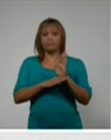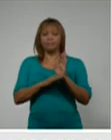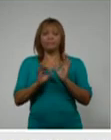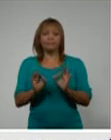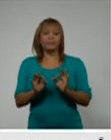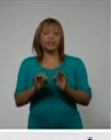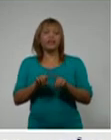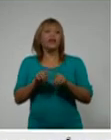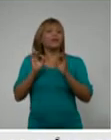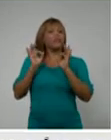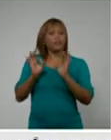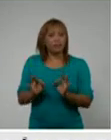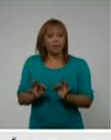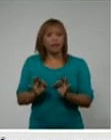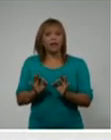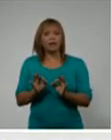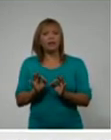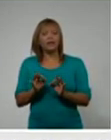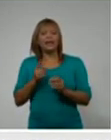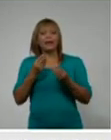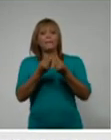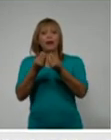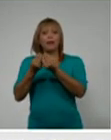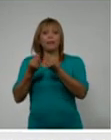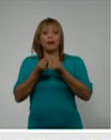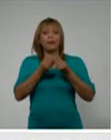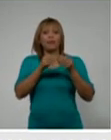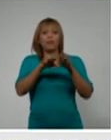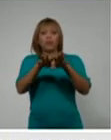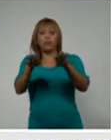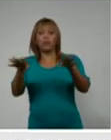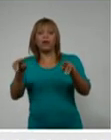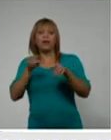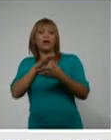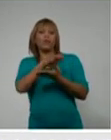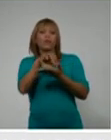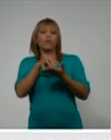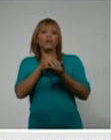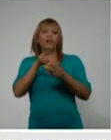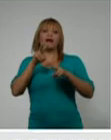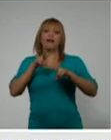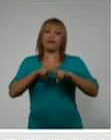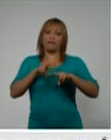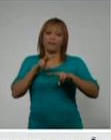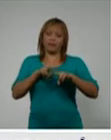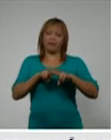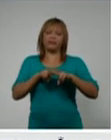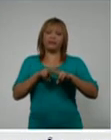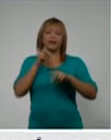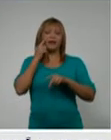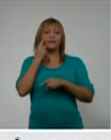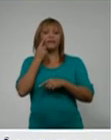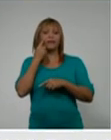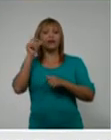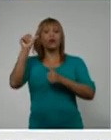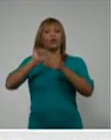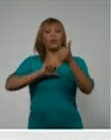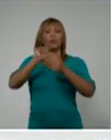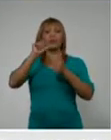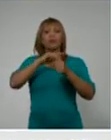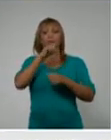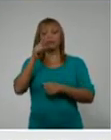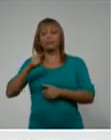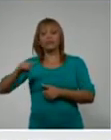verdad que la mayor transmisión ha sido en La Habana, y veamos ahí el comportamiento de la curva de La